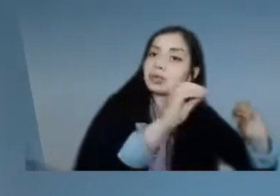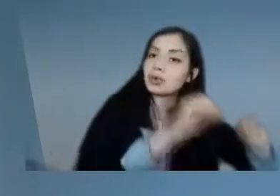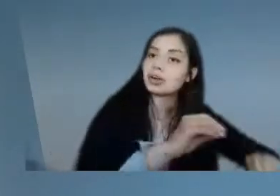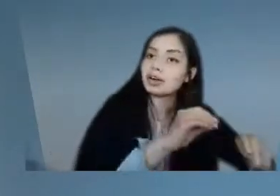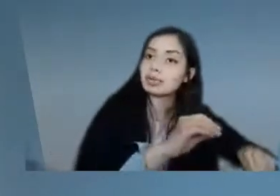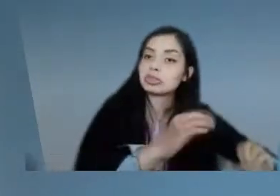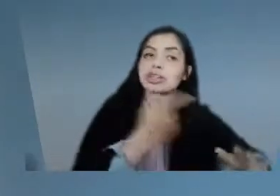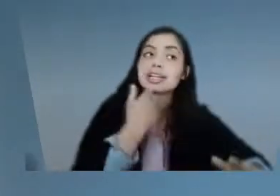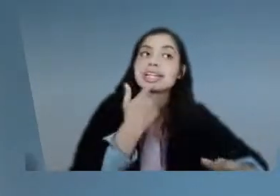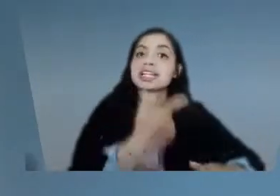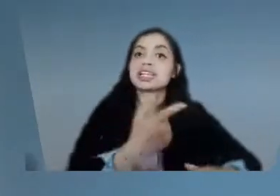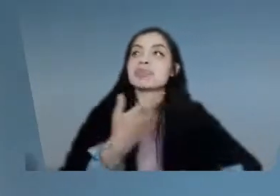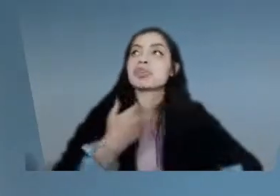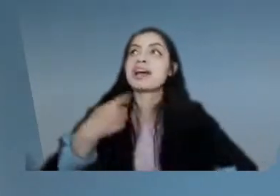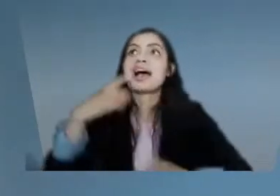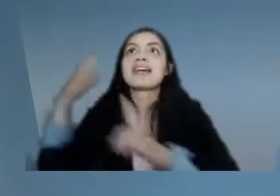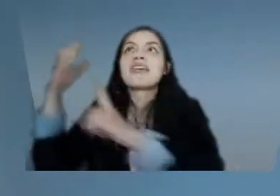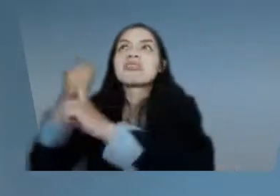que también